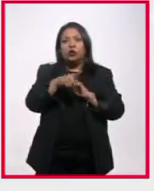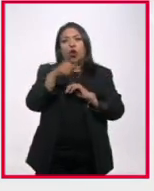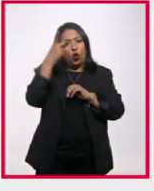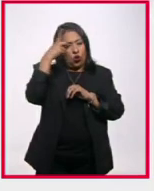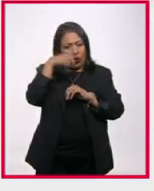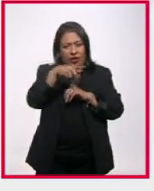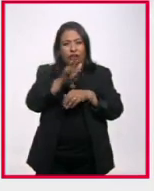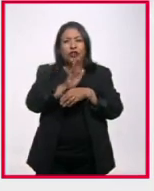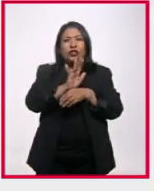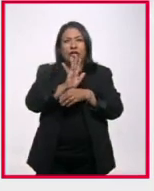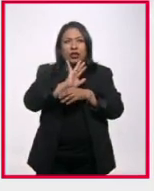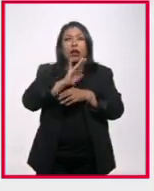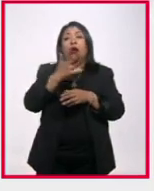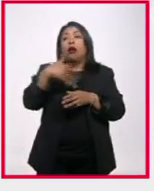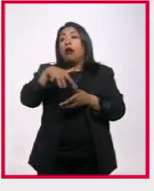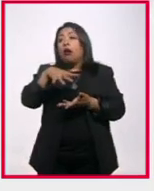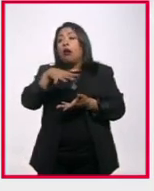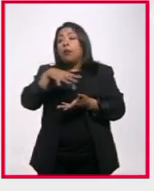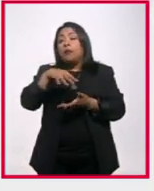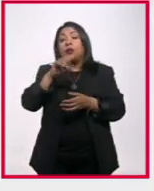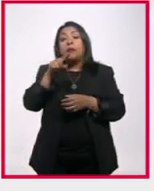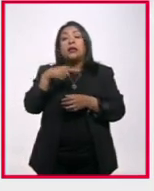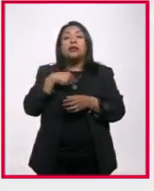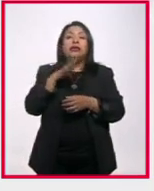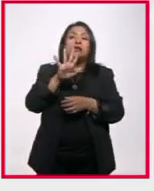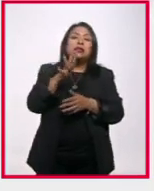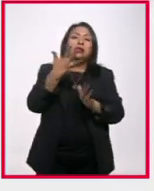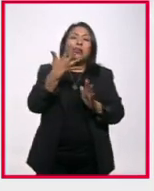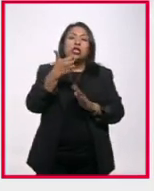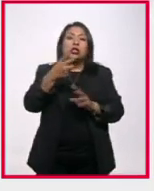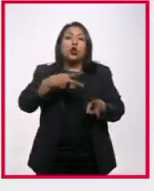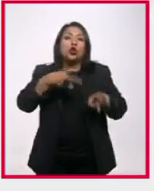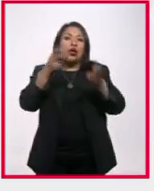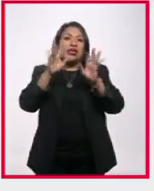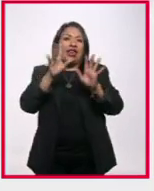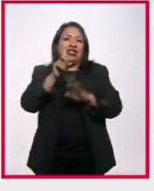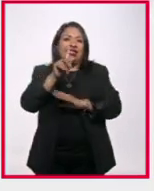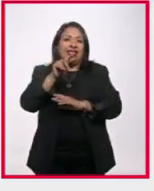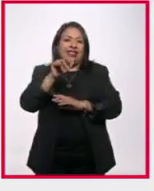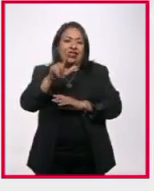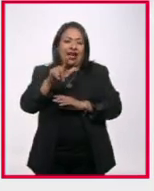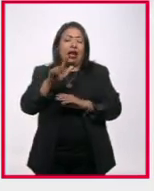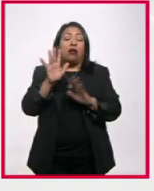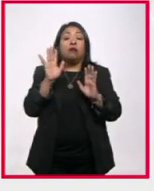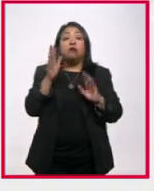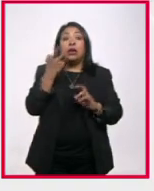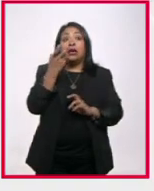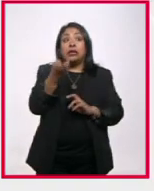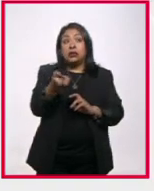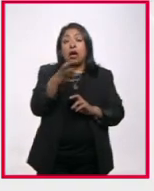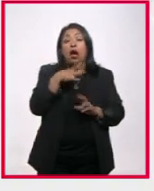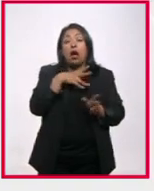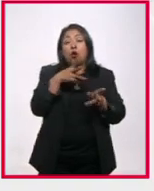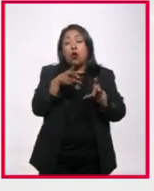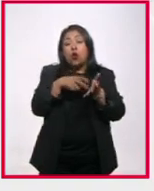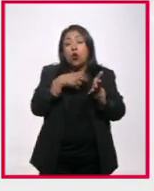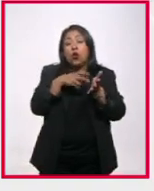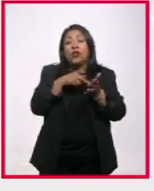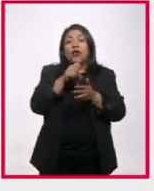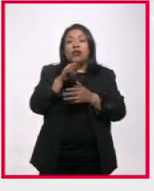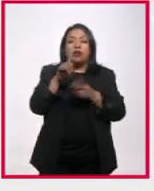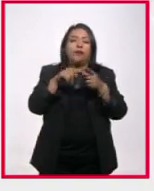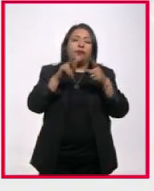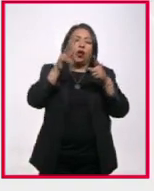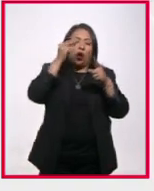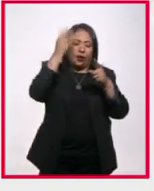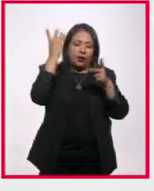la Cineteca o que hemos conseguido, y 5 o 6 ya digitalizadas en DCP, que son las que se han digitalizado: